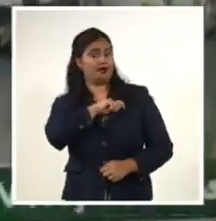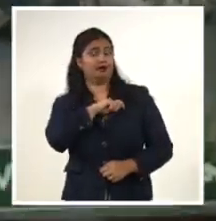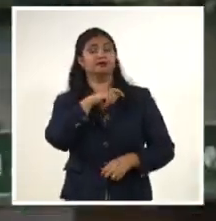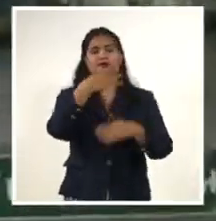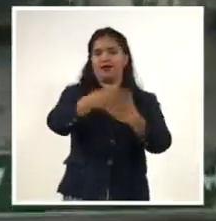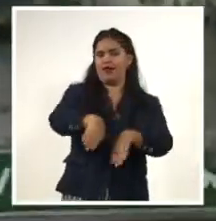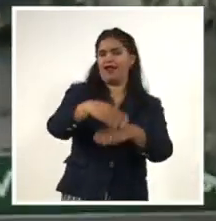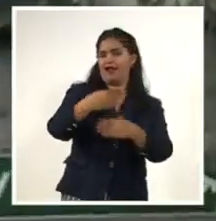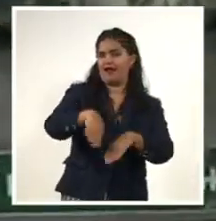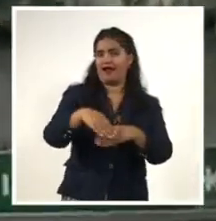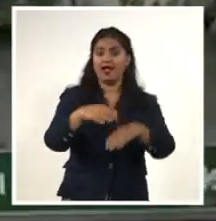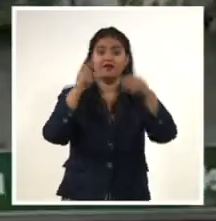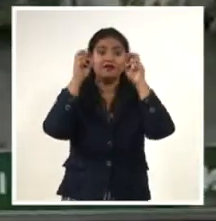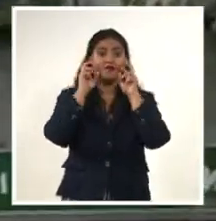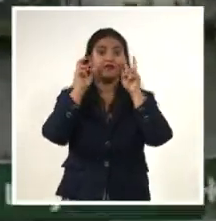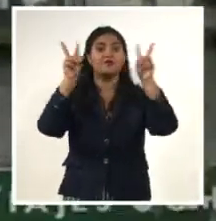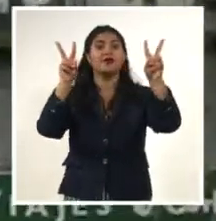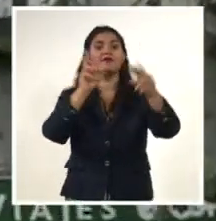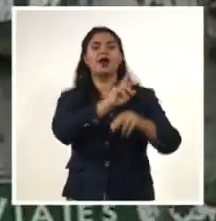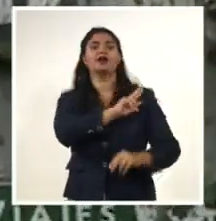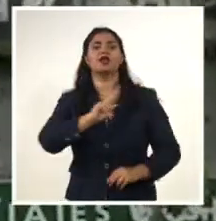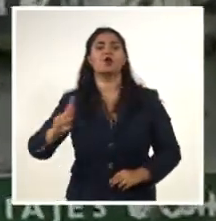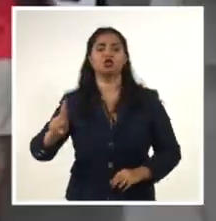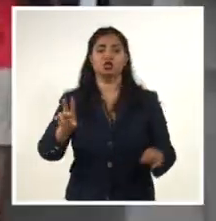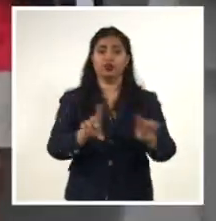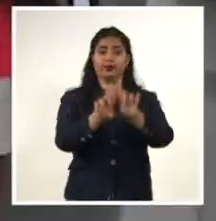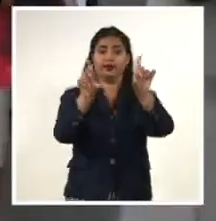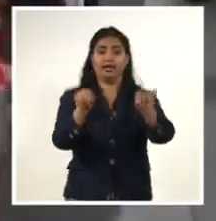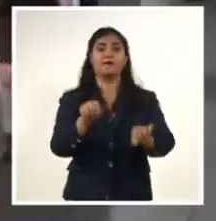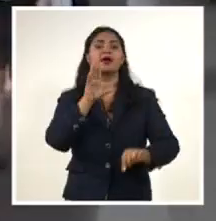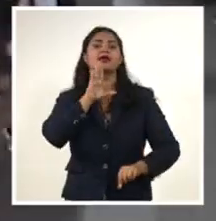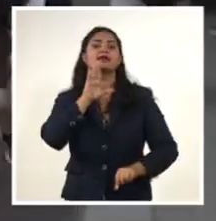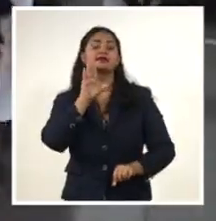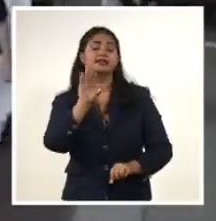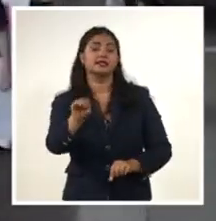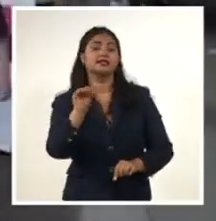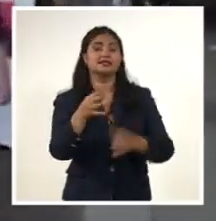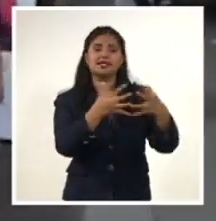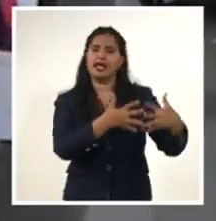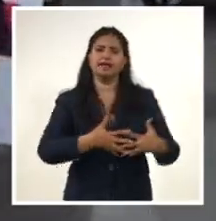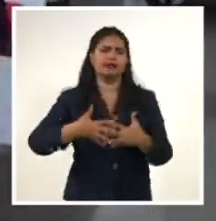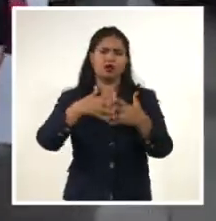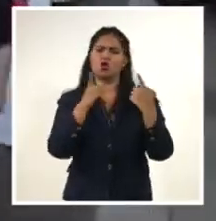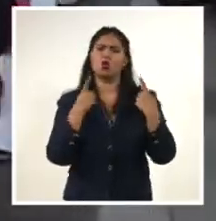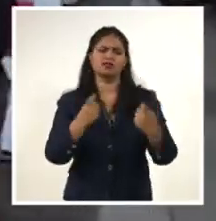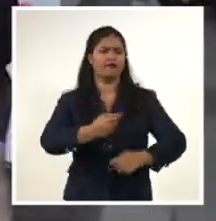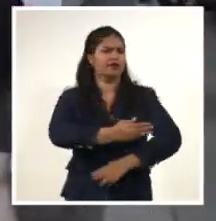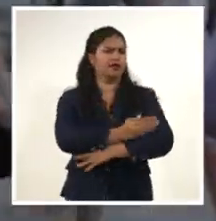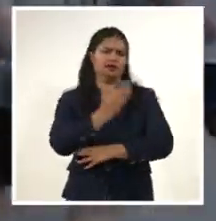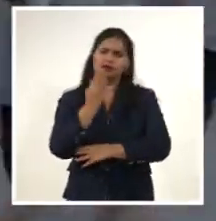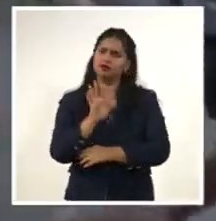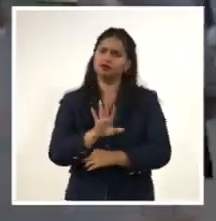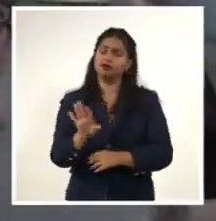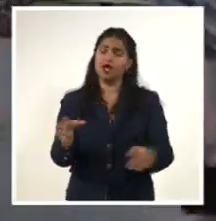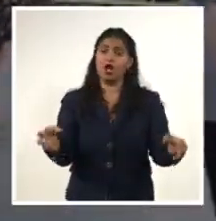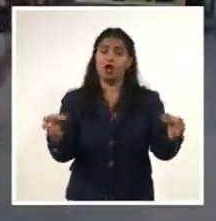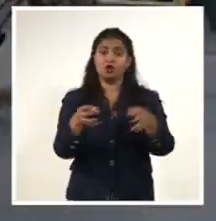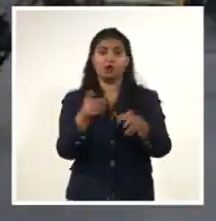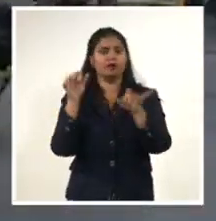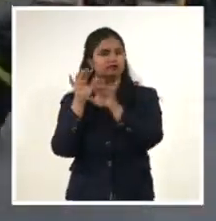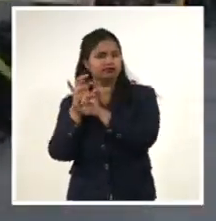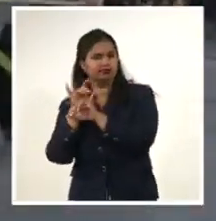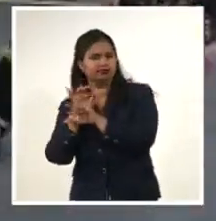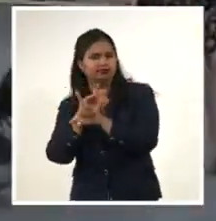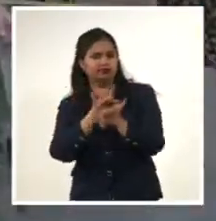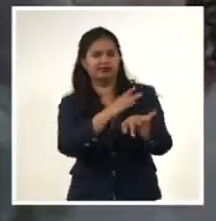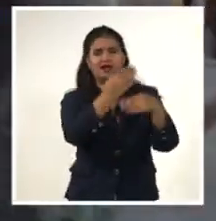de julio. Bajo el lema Basta de bloqueo genocida de Estados Unidos contra Cuba, medio centenar de personas recorrieron la calle Atocha